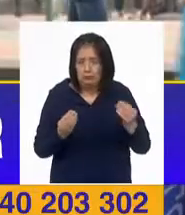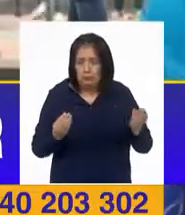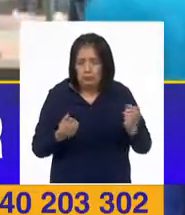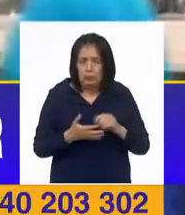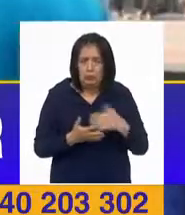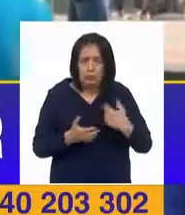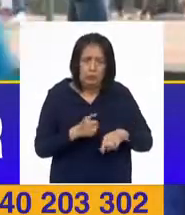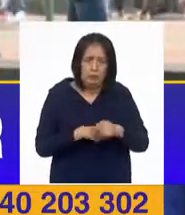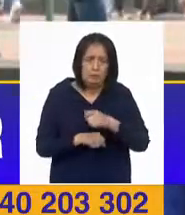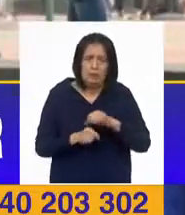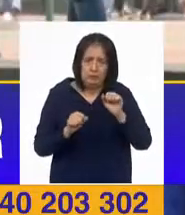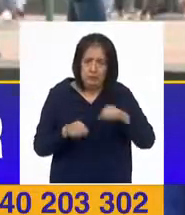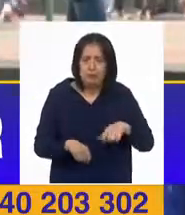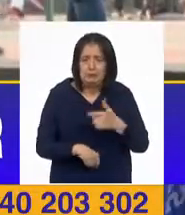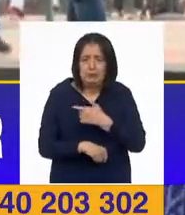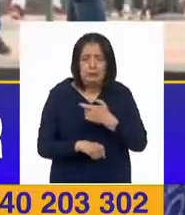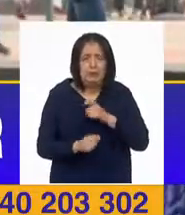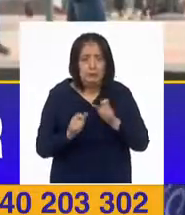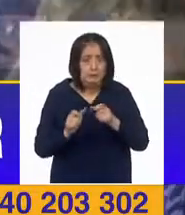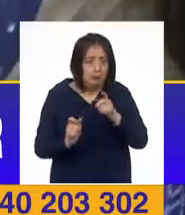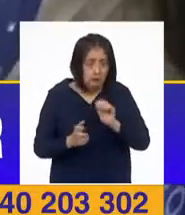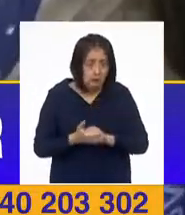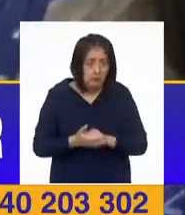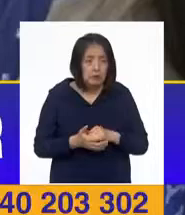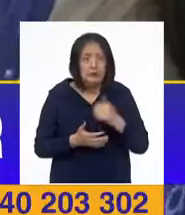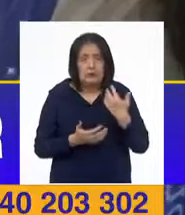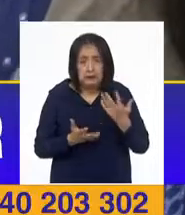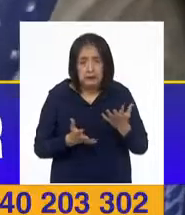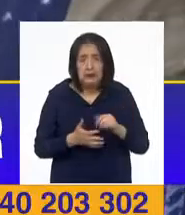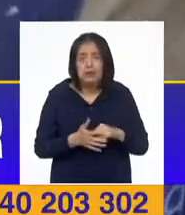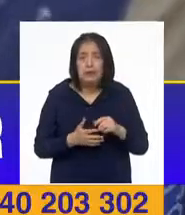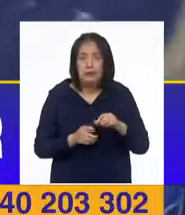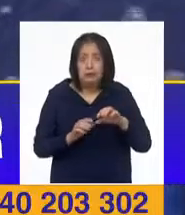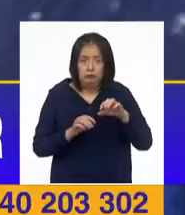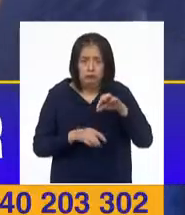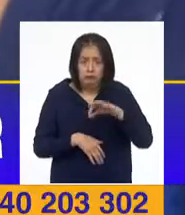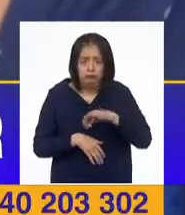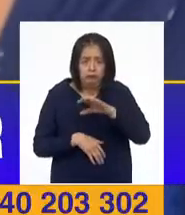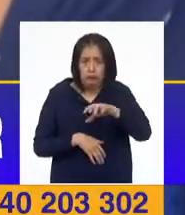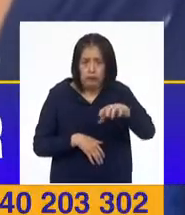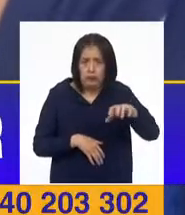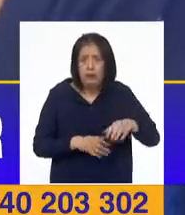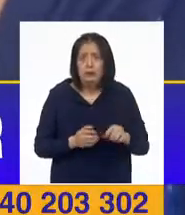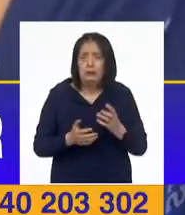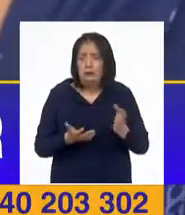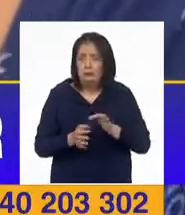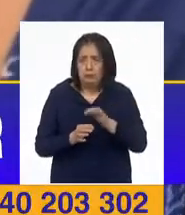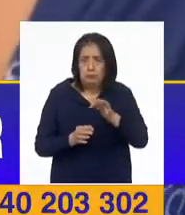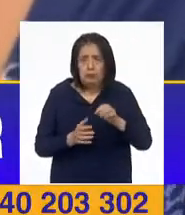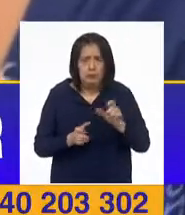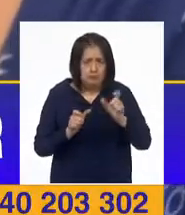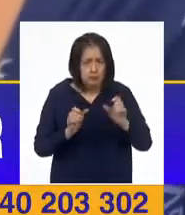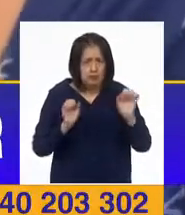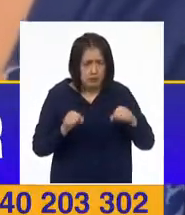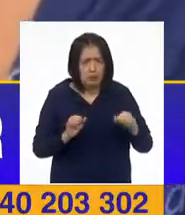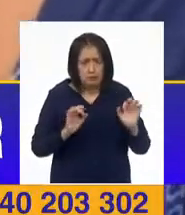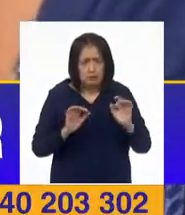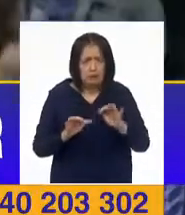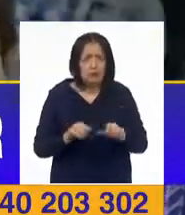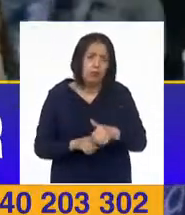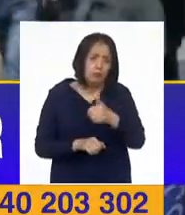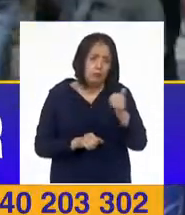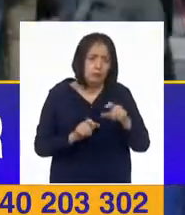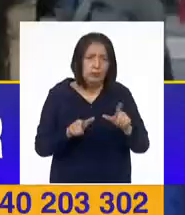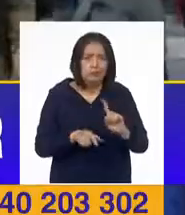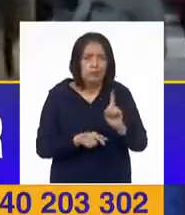haciendo un gran esfuerzo para poder vacunar a las personas y hay distritos, hay regiones donde la gente está yendo a vacunarse y hay otros lugares donde